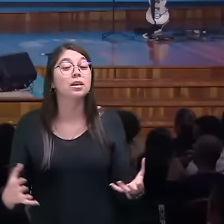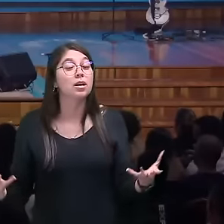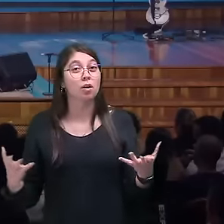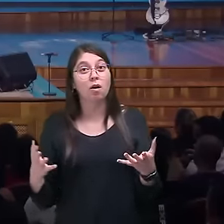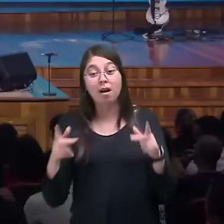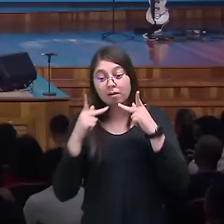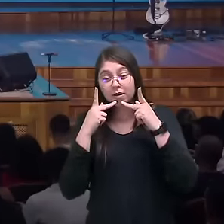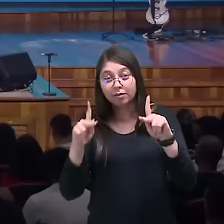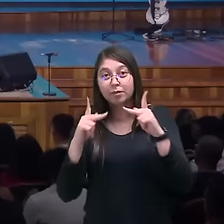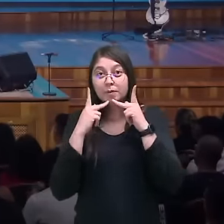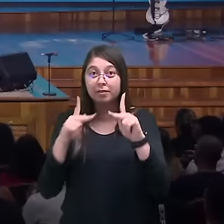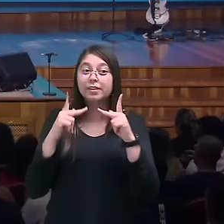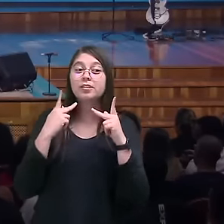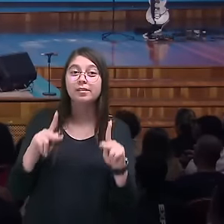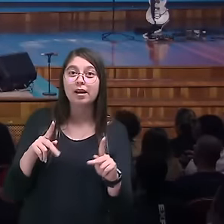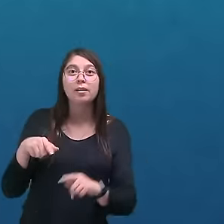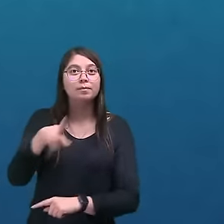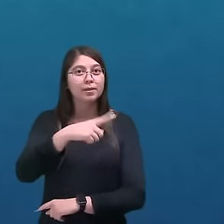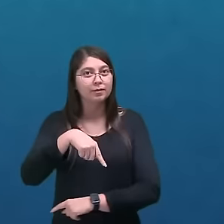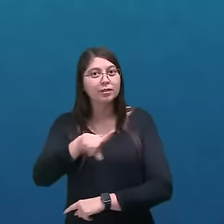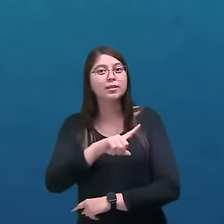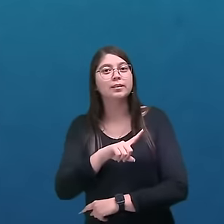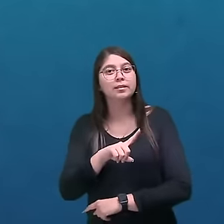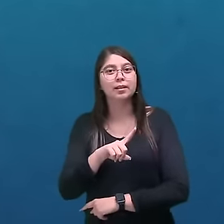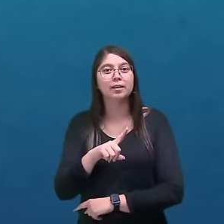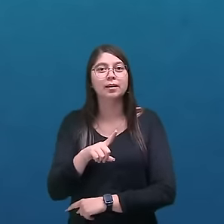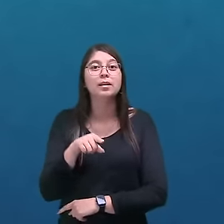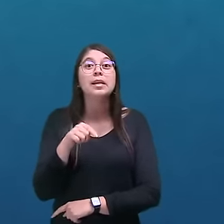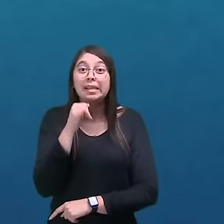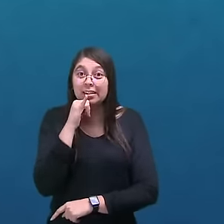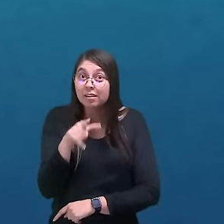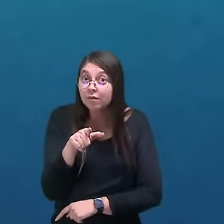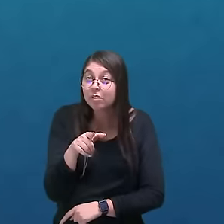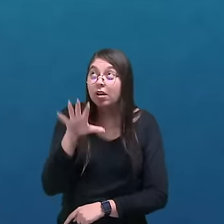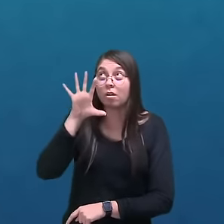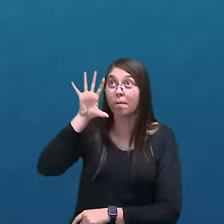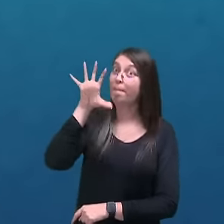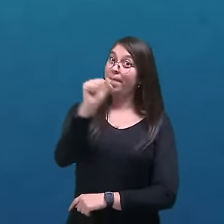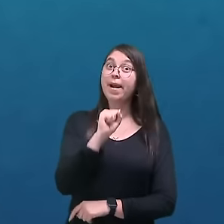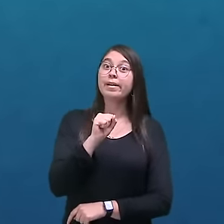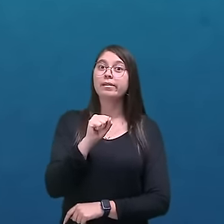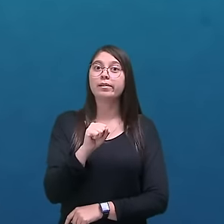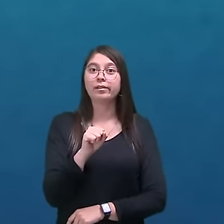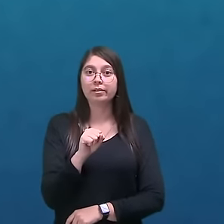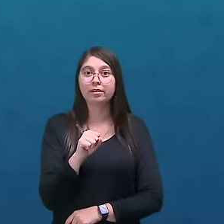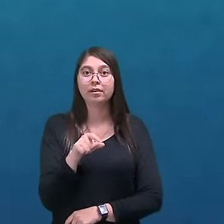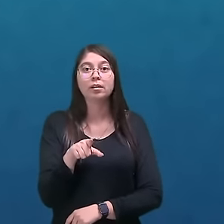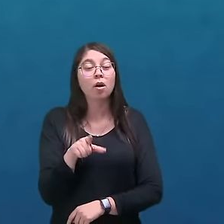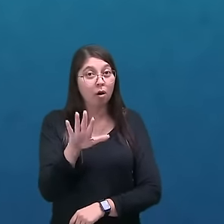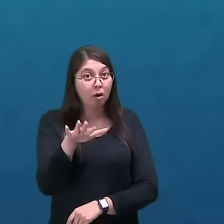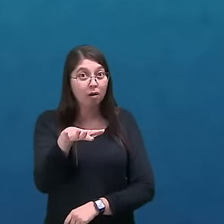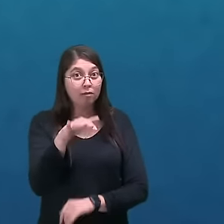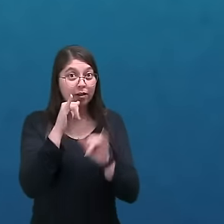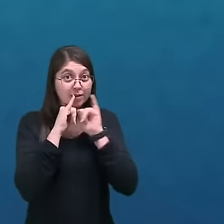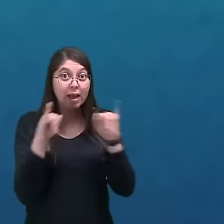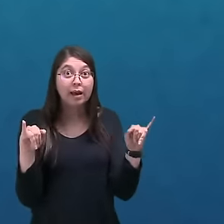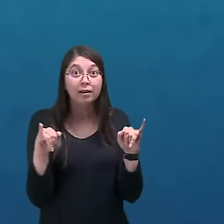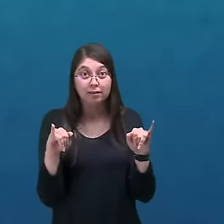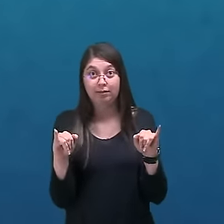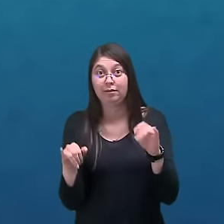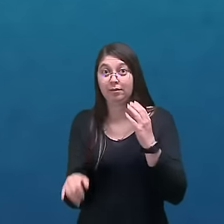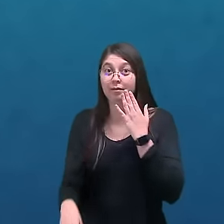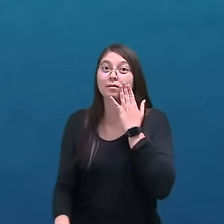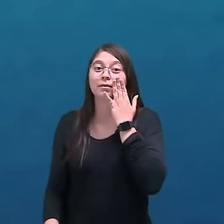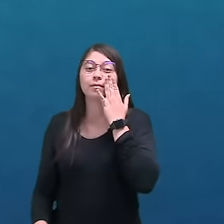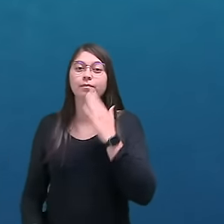una palabra. Si es para vos, pula, pega. Si no, deja para el hermanocinho que está atrás. Escucha bien: